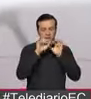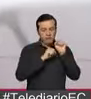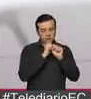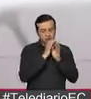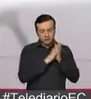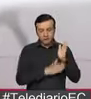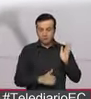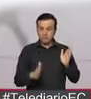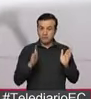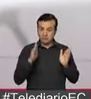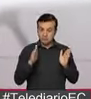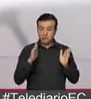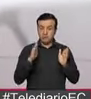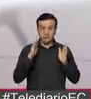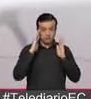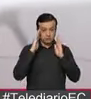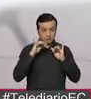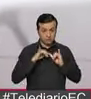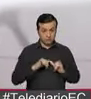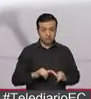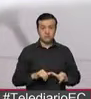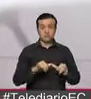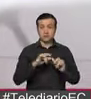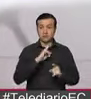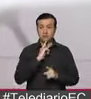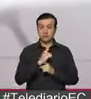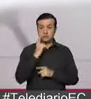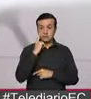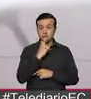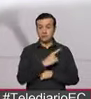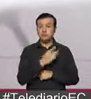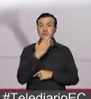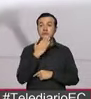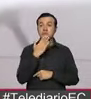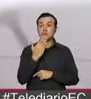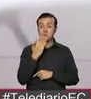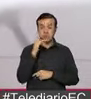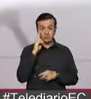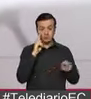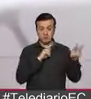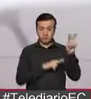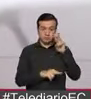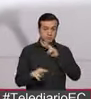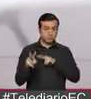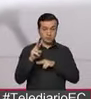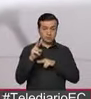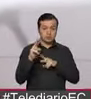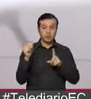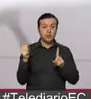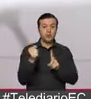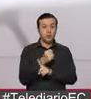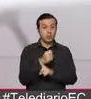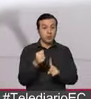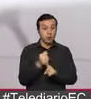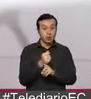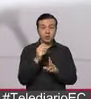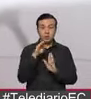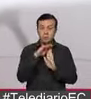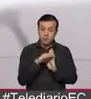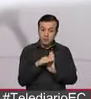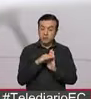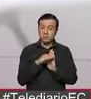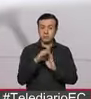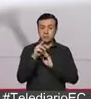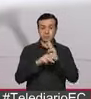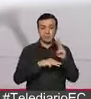mantengamos una tendencia de reducción del delito violento especialmente en el indicador en el cual se